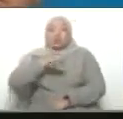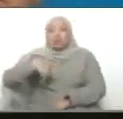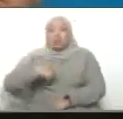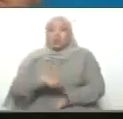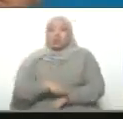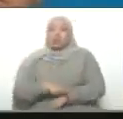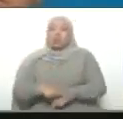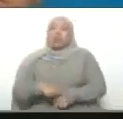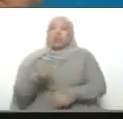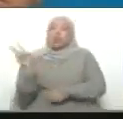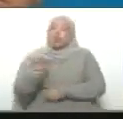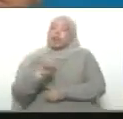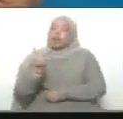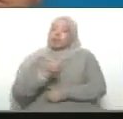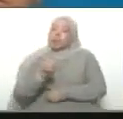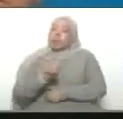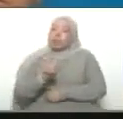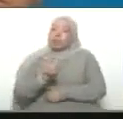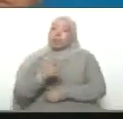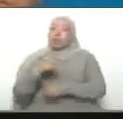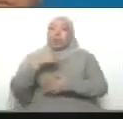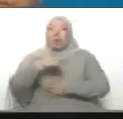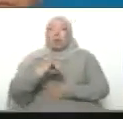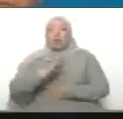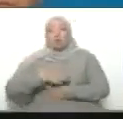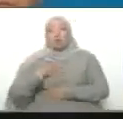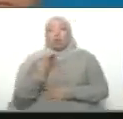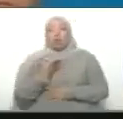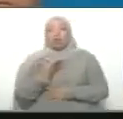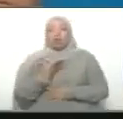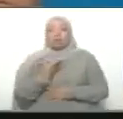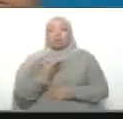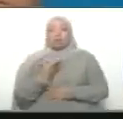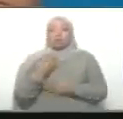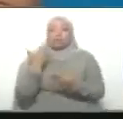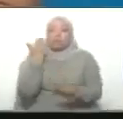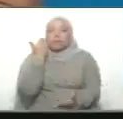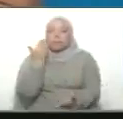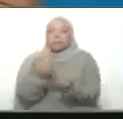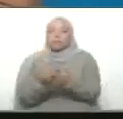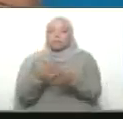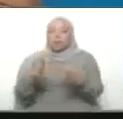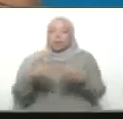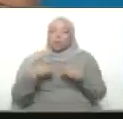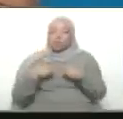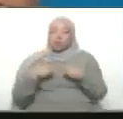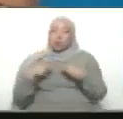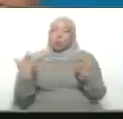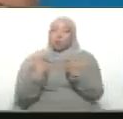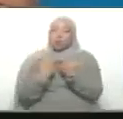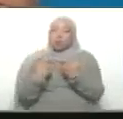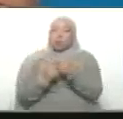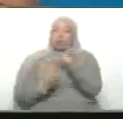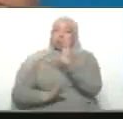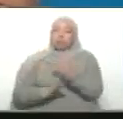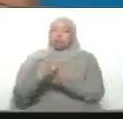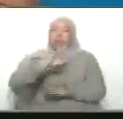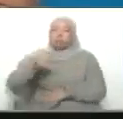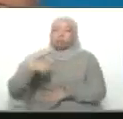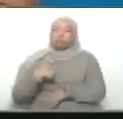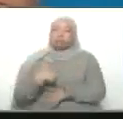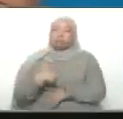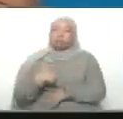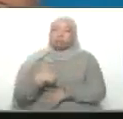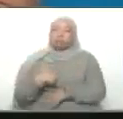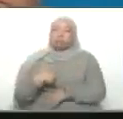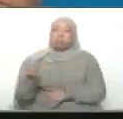nosotros estamos desde Venezuela, con usted, pues, allí al frente, asumiendo los grandes desafíos que